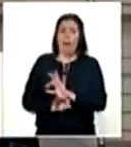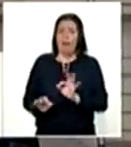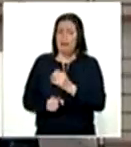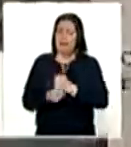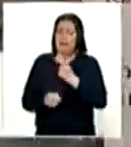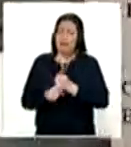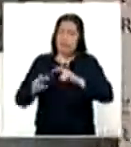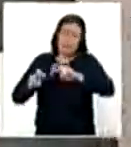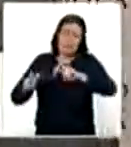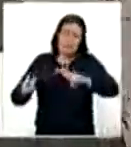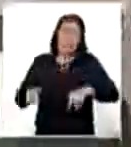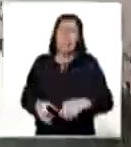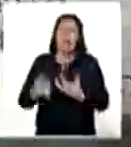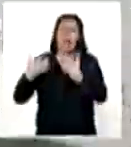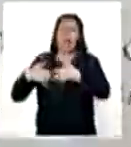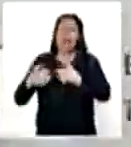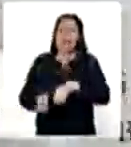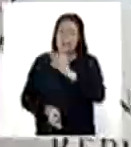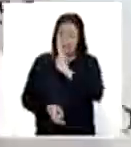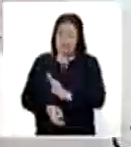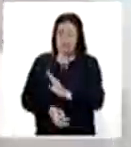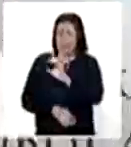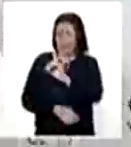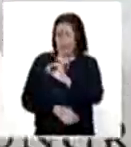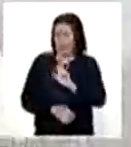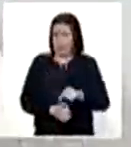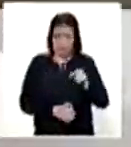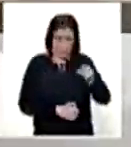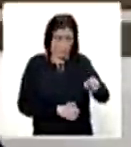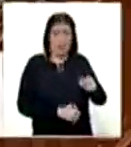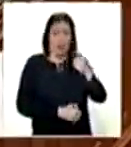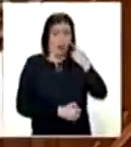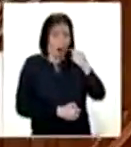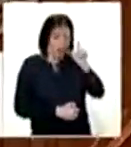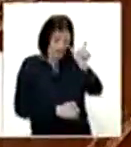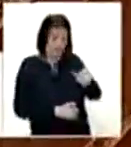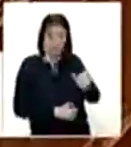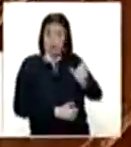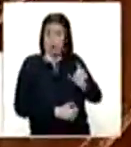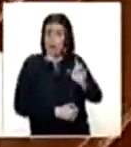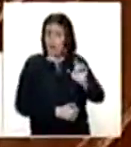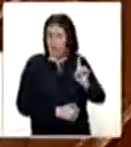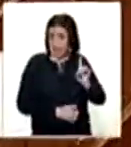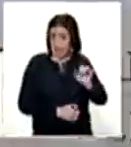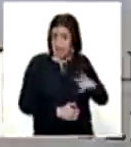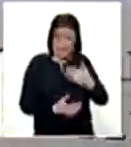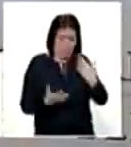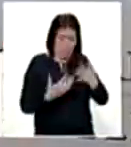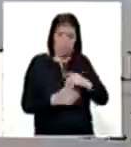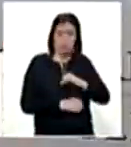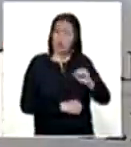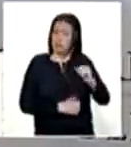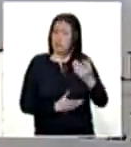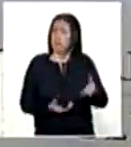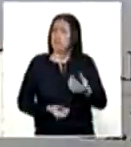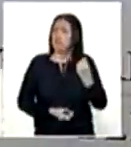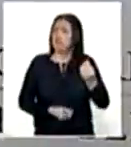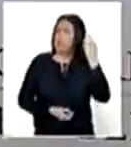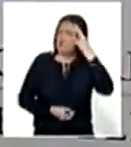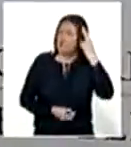Odebrecht. Daniel Salaverry, vocero de Fuerza Popular, es quien presentó la acusación constitucional en su contra. Es por